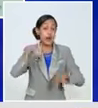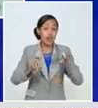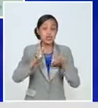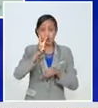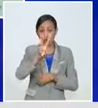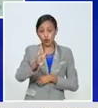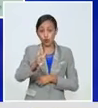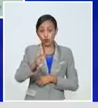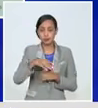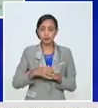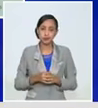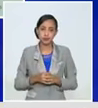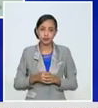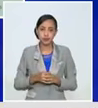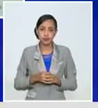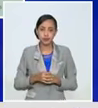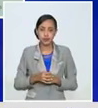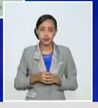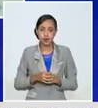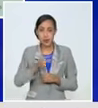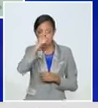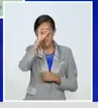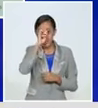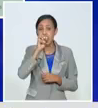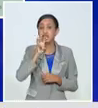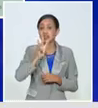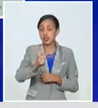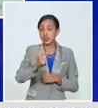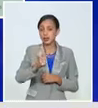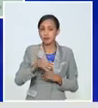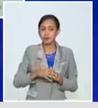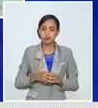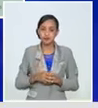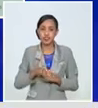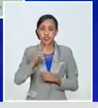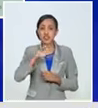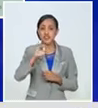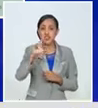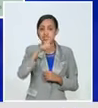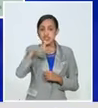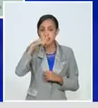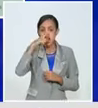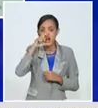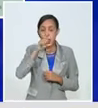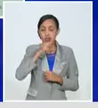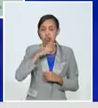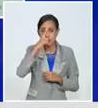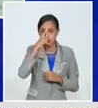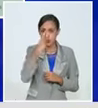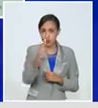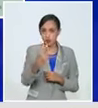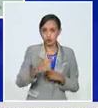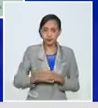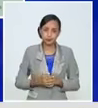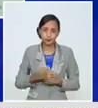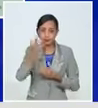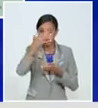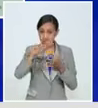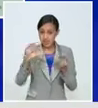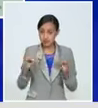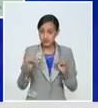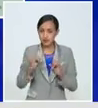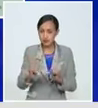de Matahambre 3 y Viñales 1 caso. Artemisa, 22